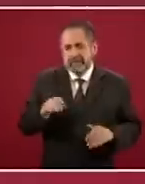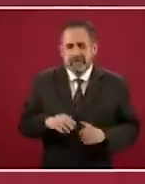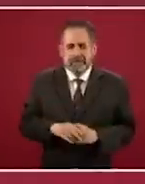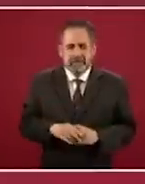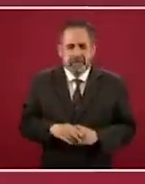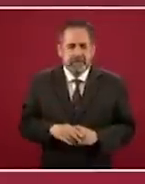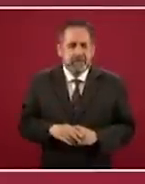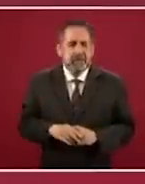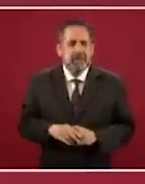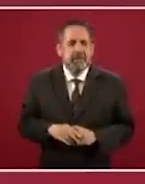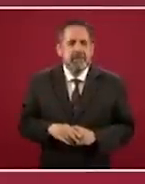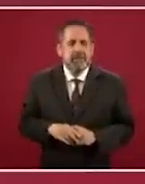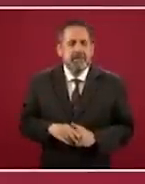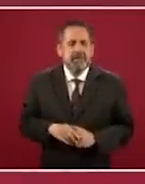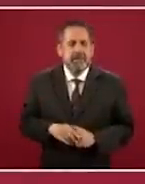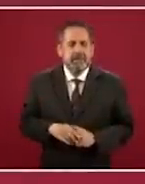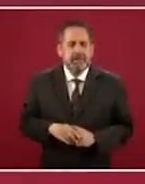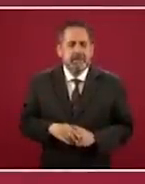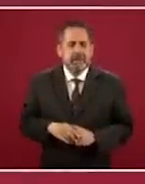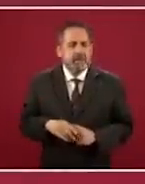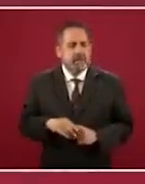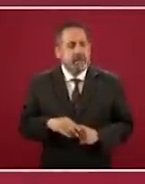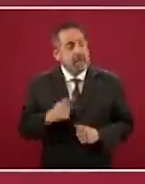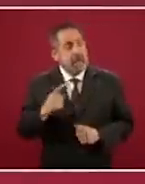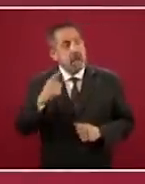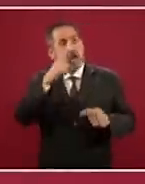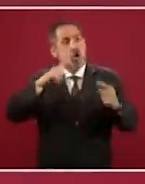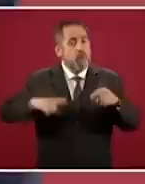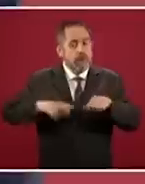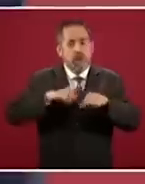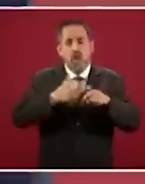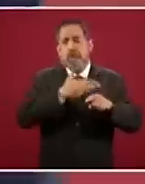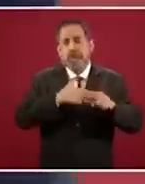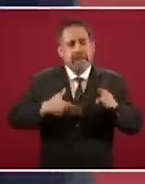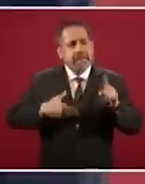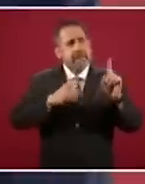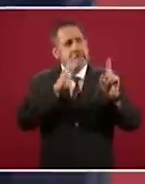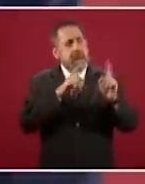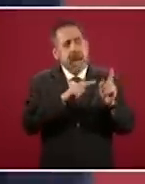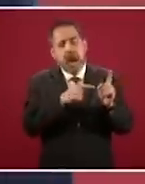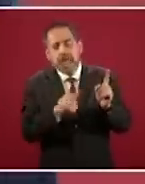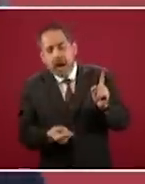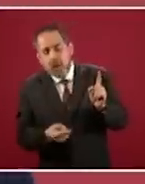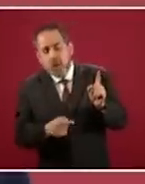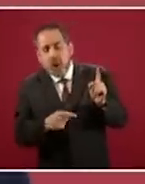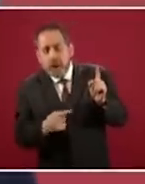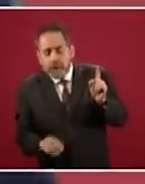Ellos tienen buenas intenciones, pero sus colaboradores